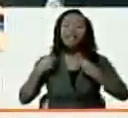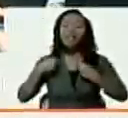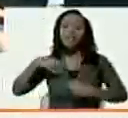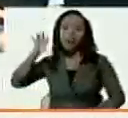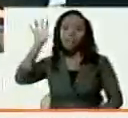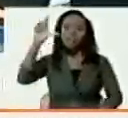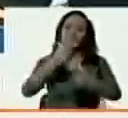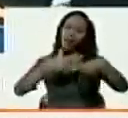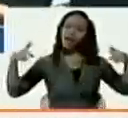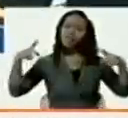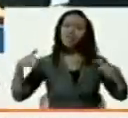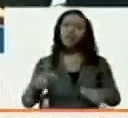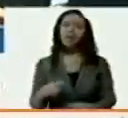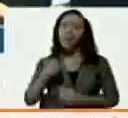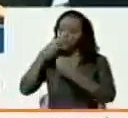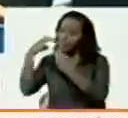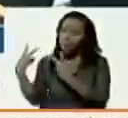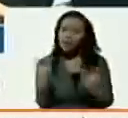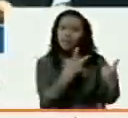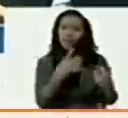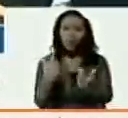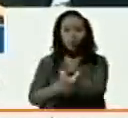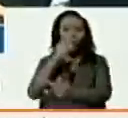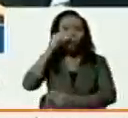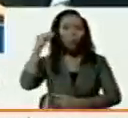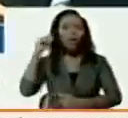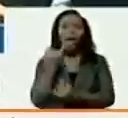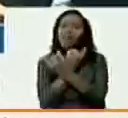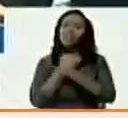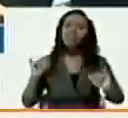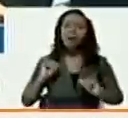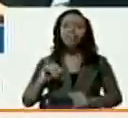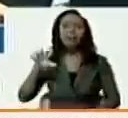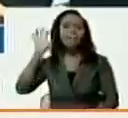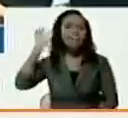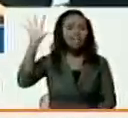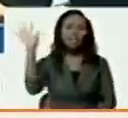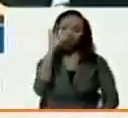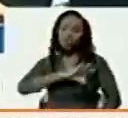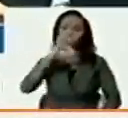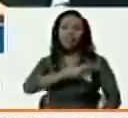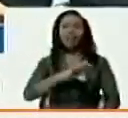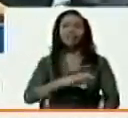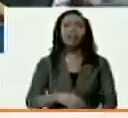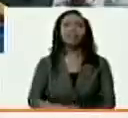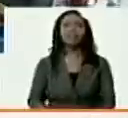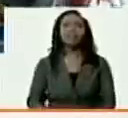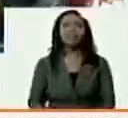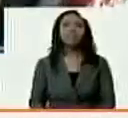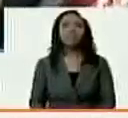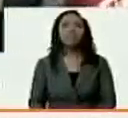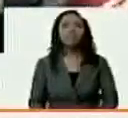grande! Bienvenidos, hermanas y hermanas, independencia y patria socialista.